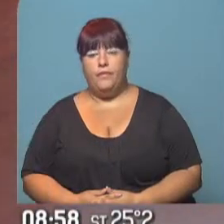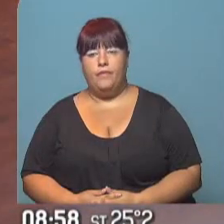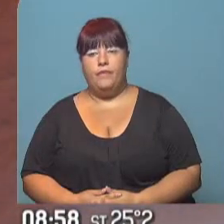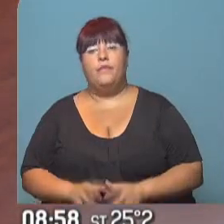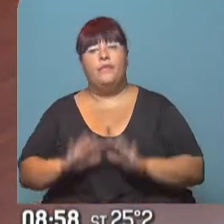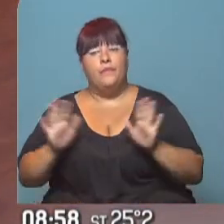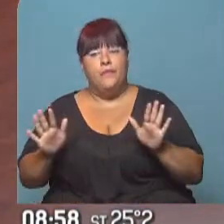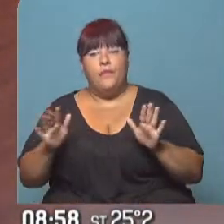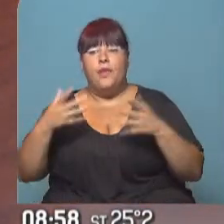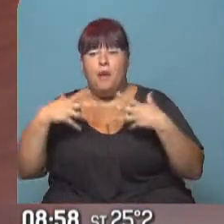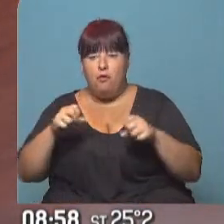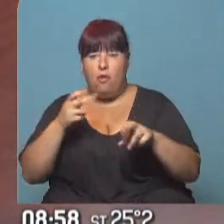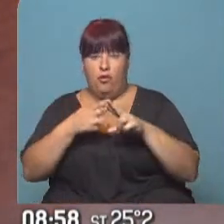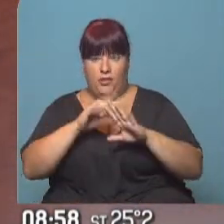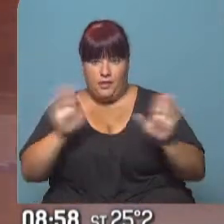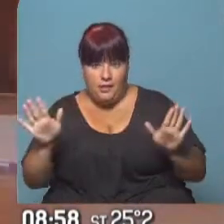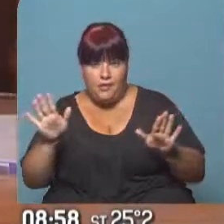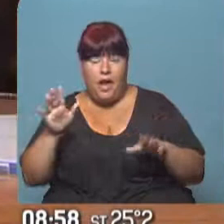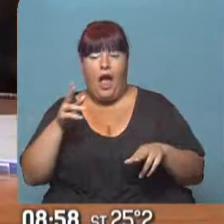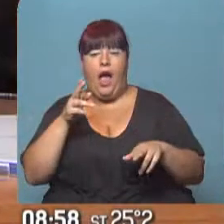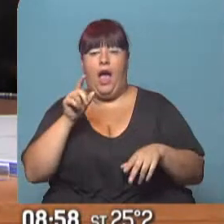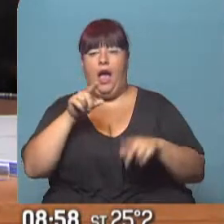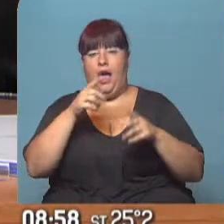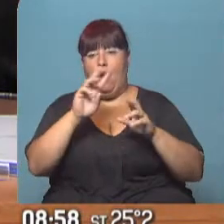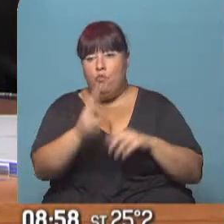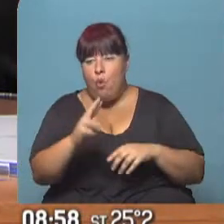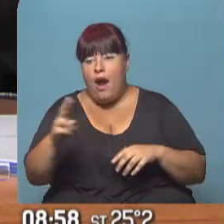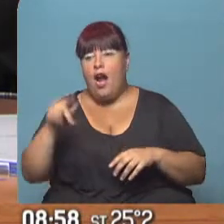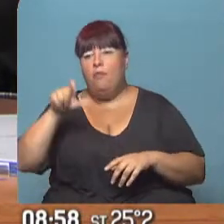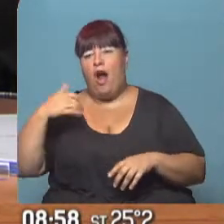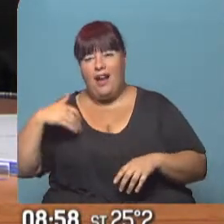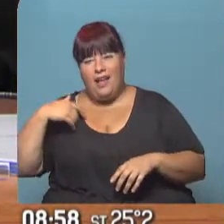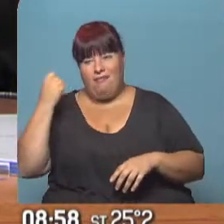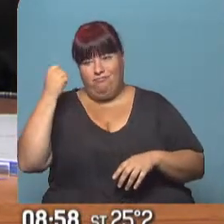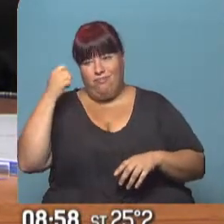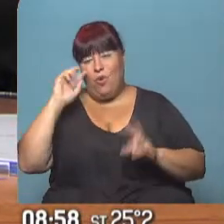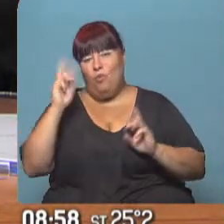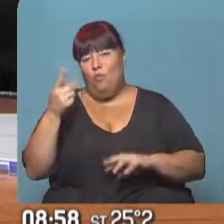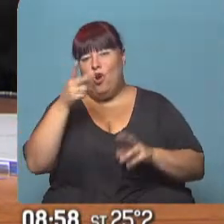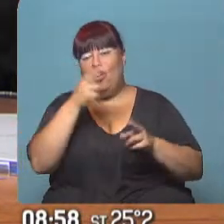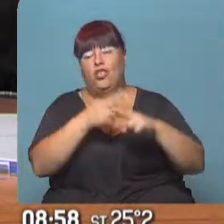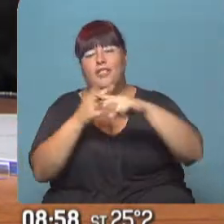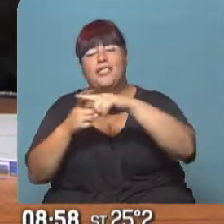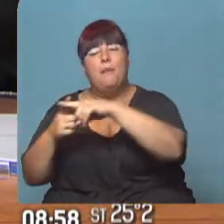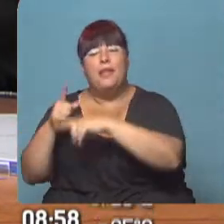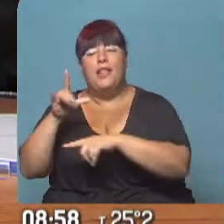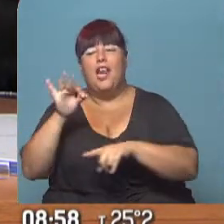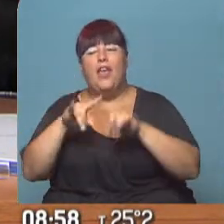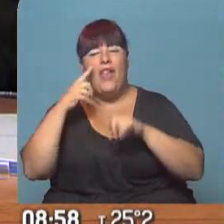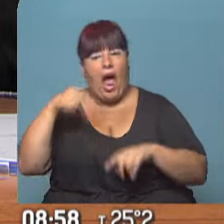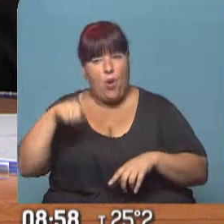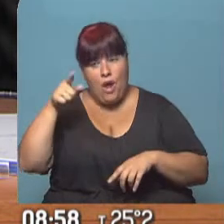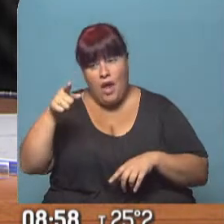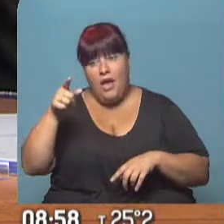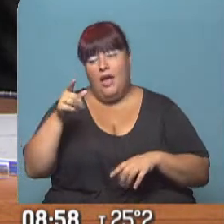ha comenzado a identificarse ya los primeros cuerpos de compatriotas de nuestros héroes que se encuentran en el cementerio de darwin hasta ahora hay